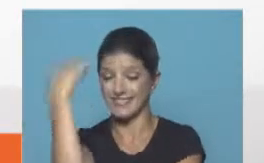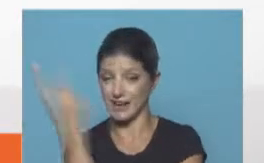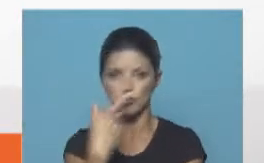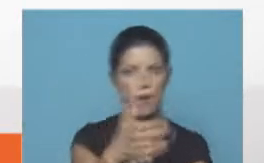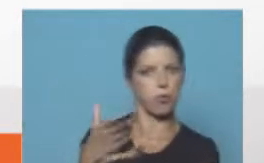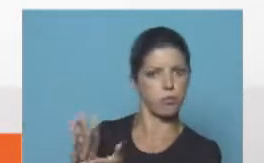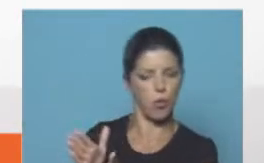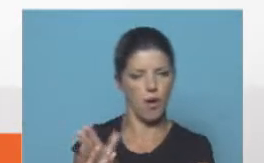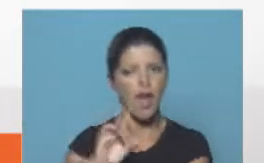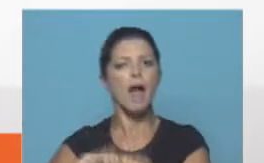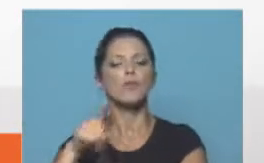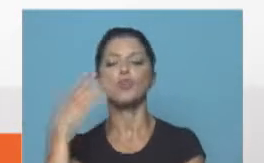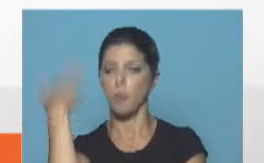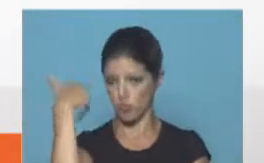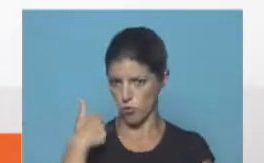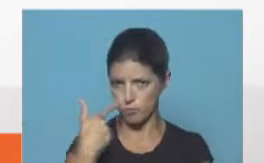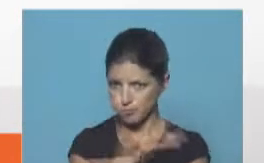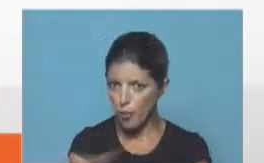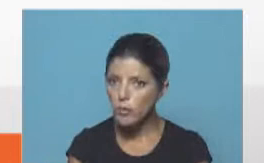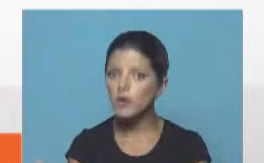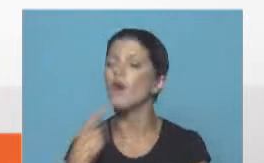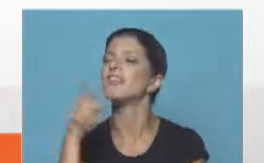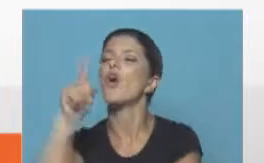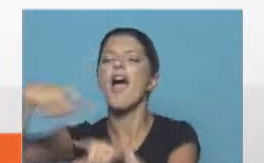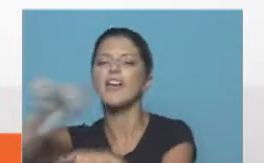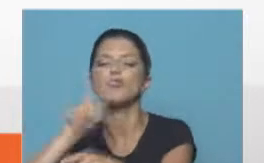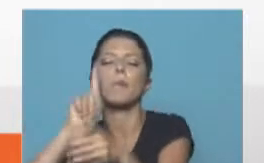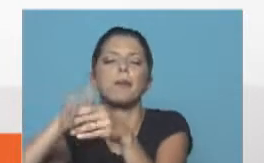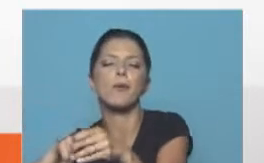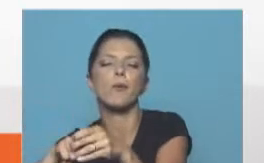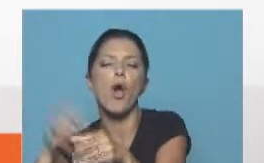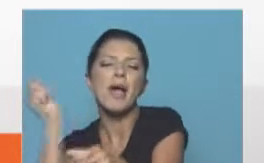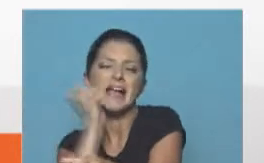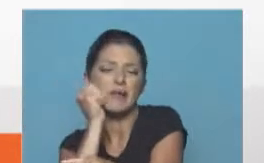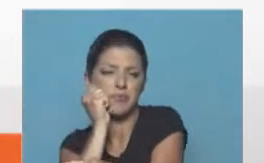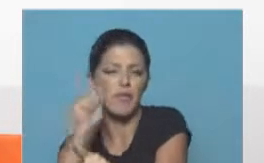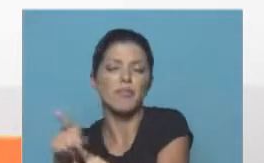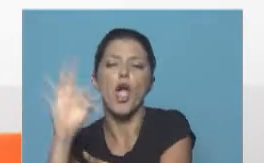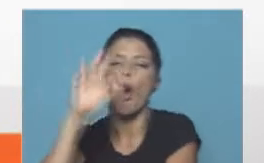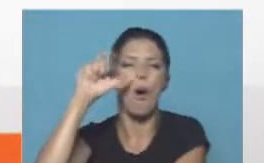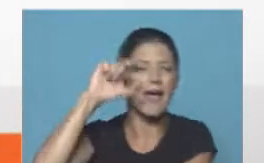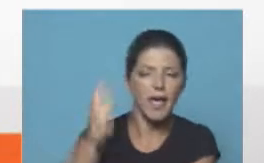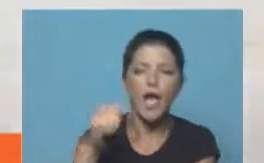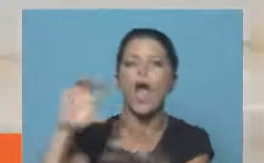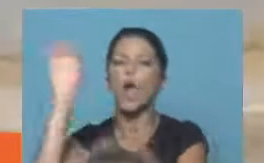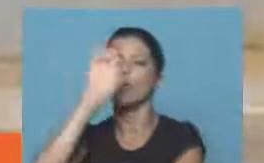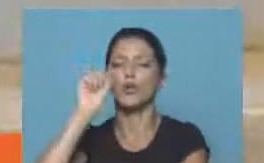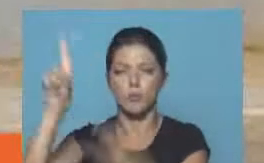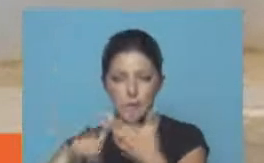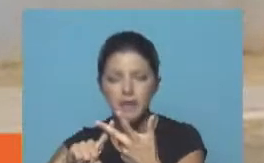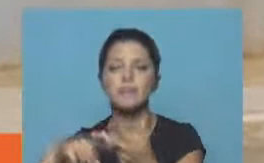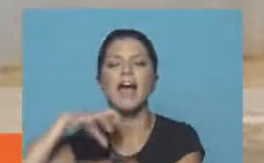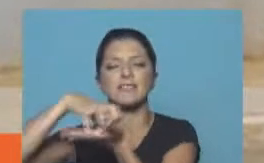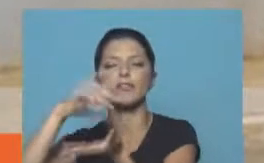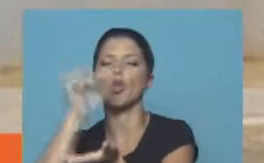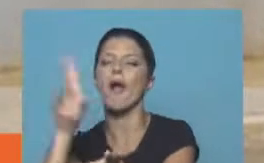elecciones en un discurso público llamándolos sinvergüenzas de la OEA, la Unión Europea, el Centro Carter,